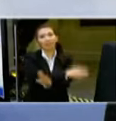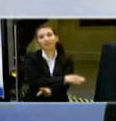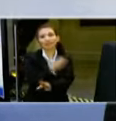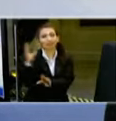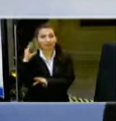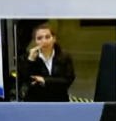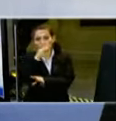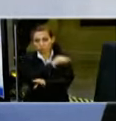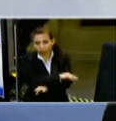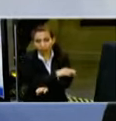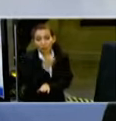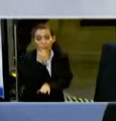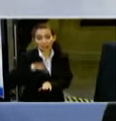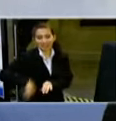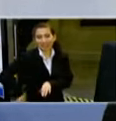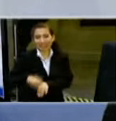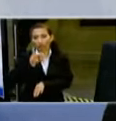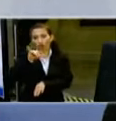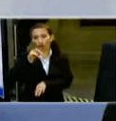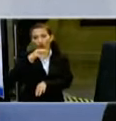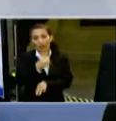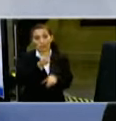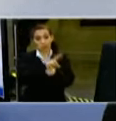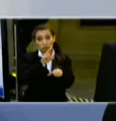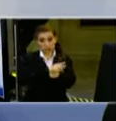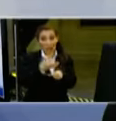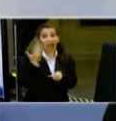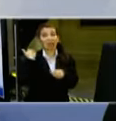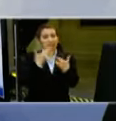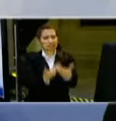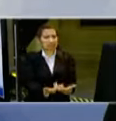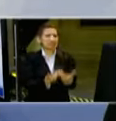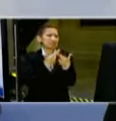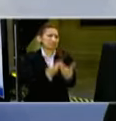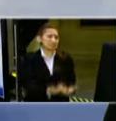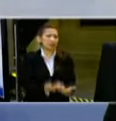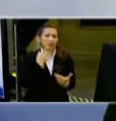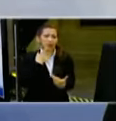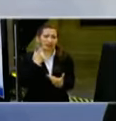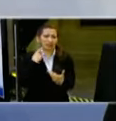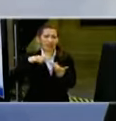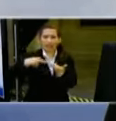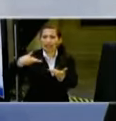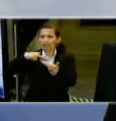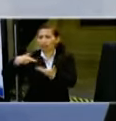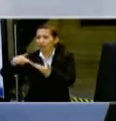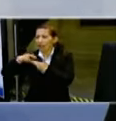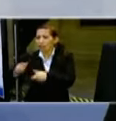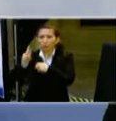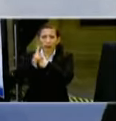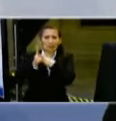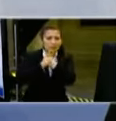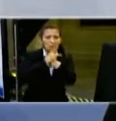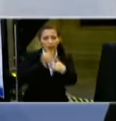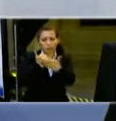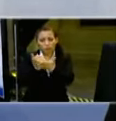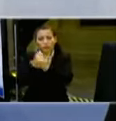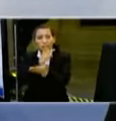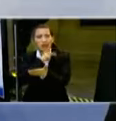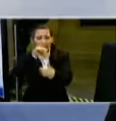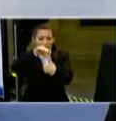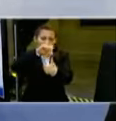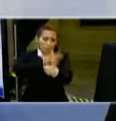actualmente. Como decía Jorge Schiavón, Venezuela sí tenía una rica política exterior, ayudando, digamos, con petróleo a